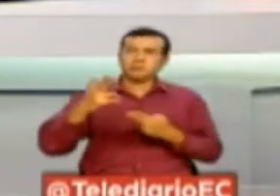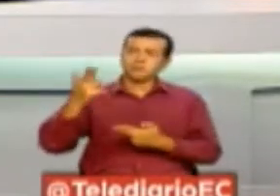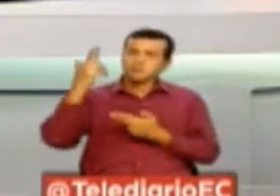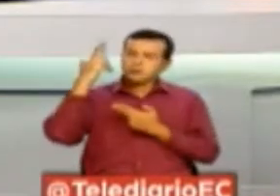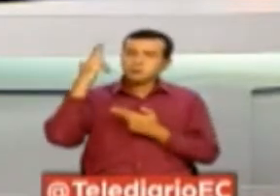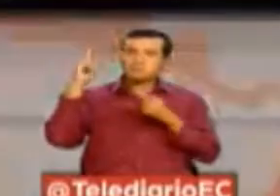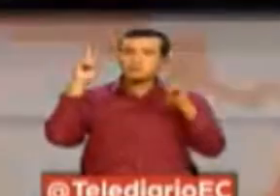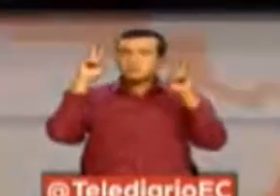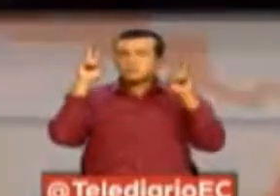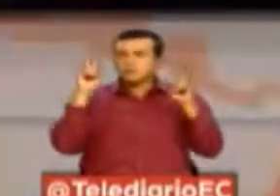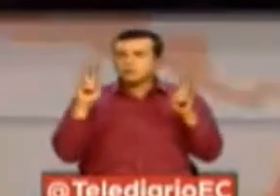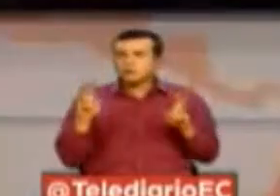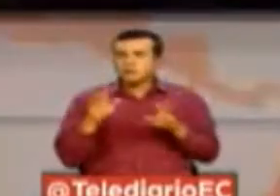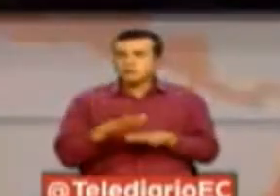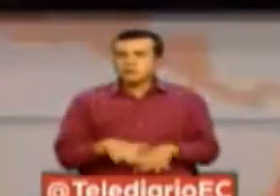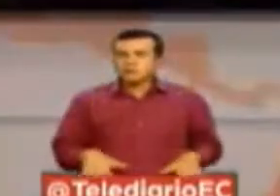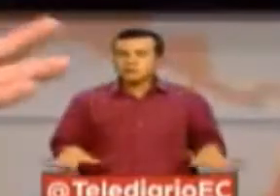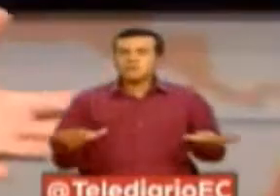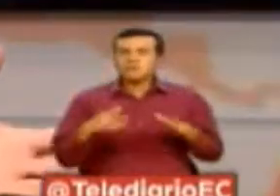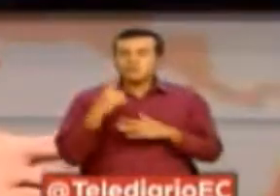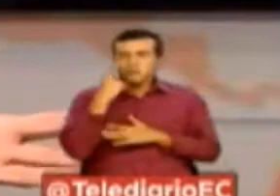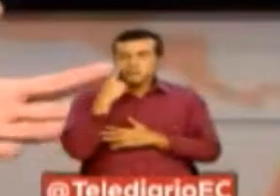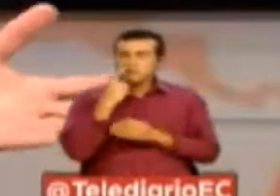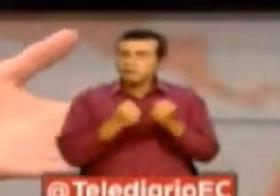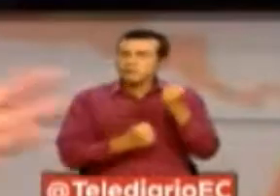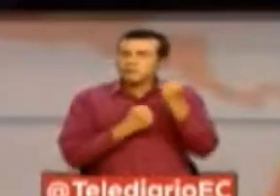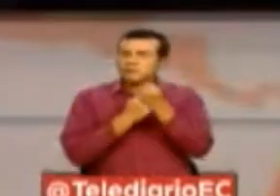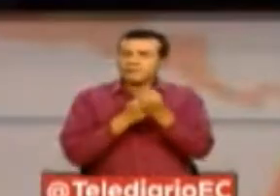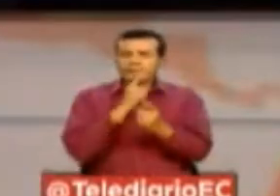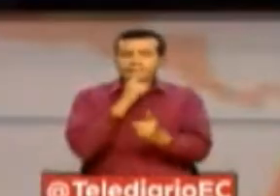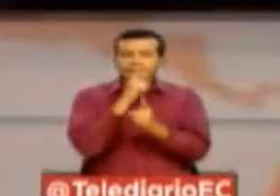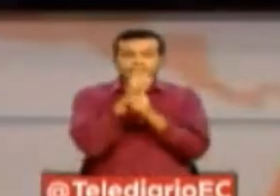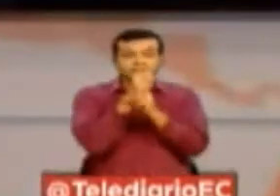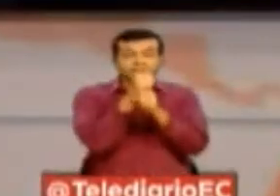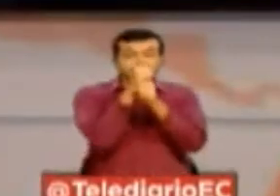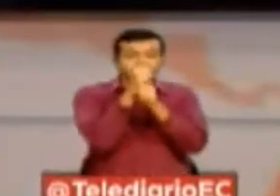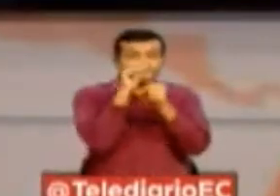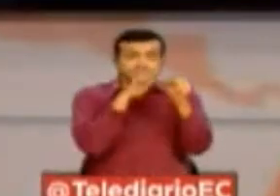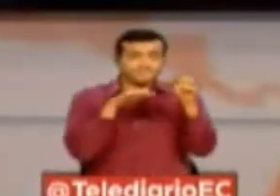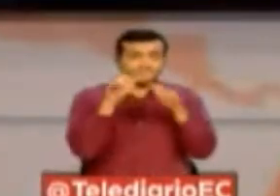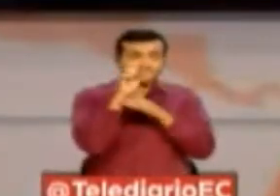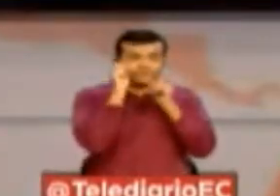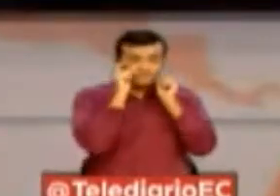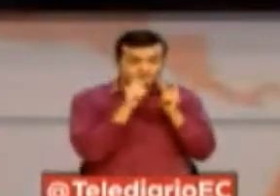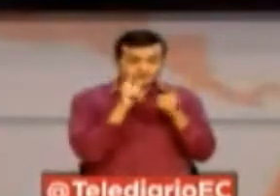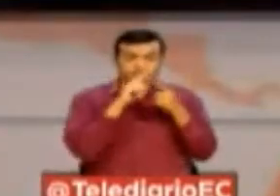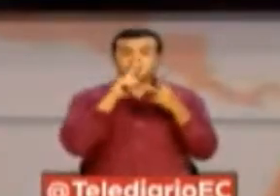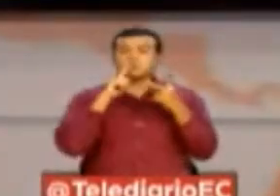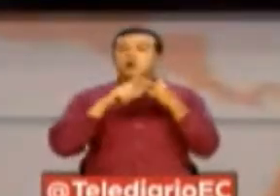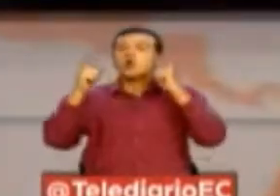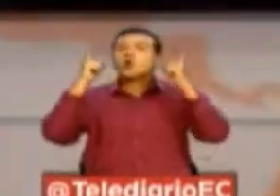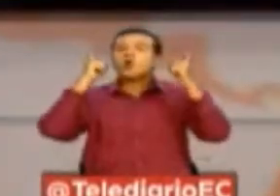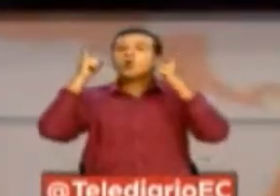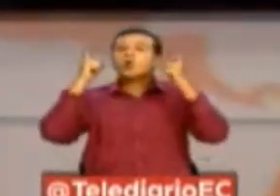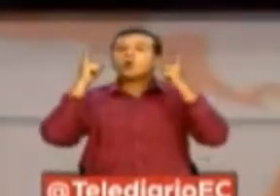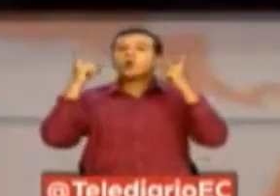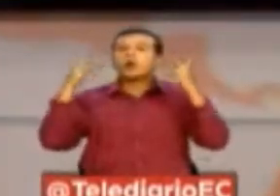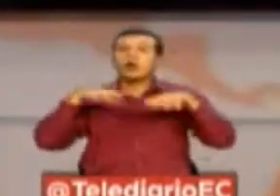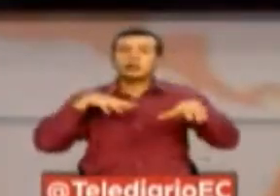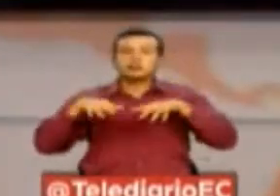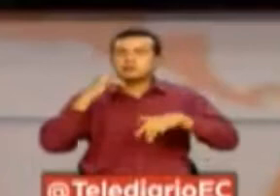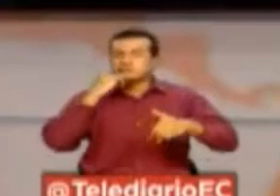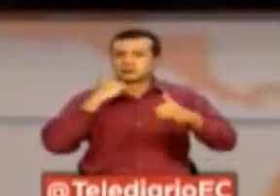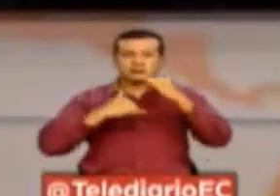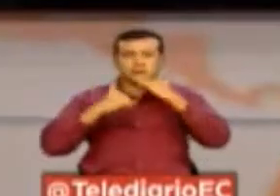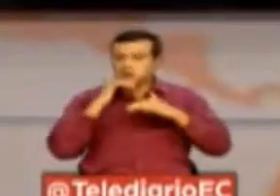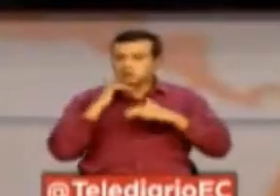armadas en el marco de nuestra frontera para poder garantizar la seguridad de los ecuatorianos y también el control a las actividades